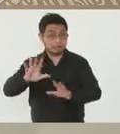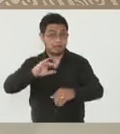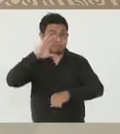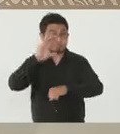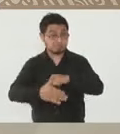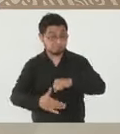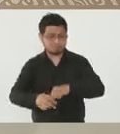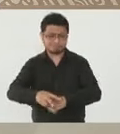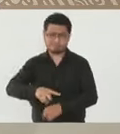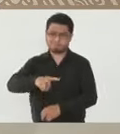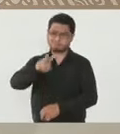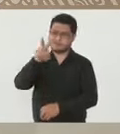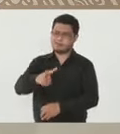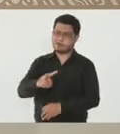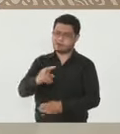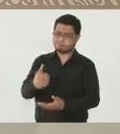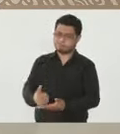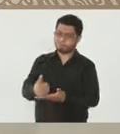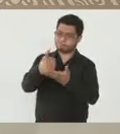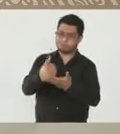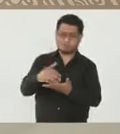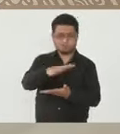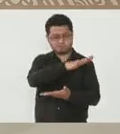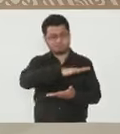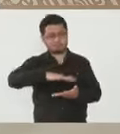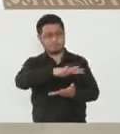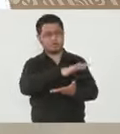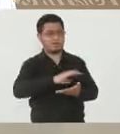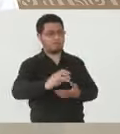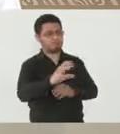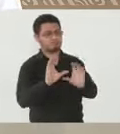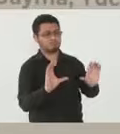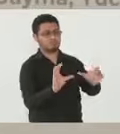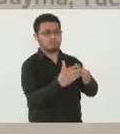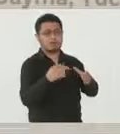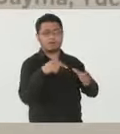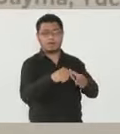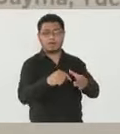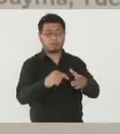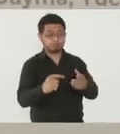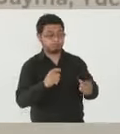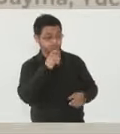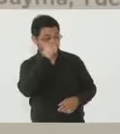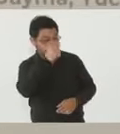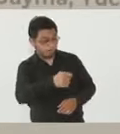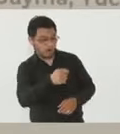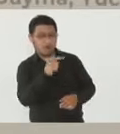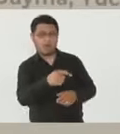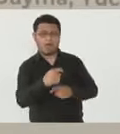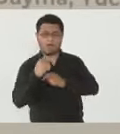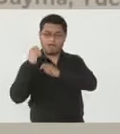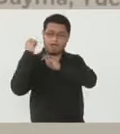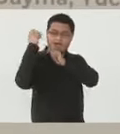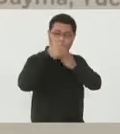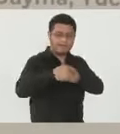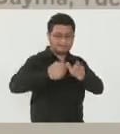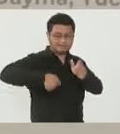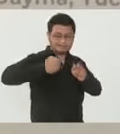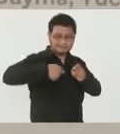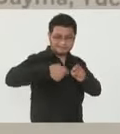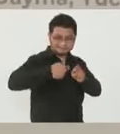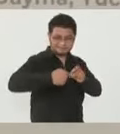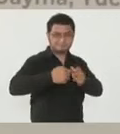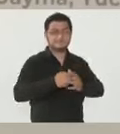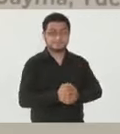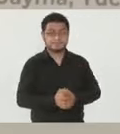es de gran ayuda para toda la comunidad pesquera del Puerto de Progreso. Asimismo, junto con la Marina se están realizando, señor